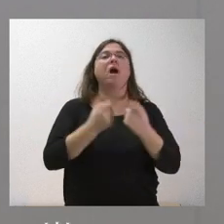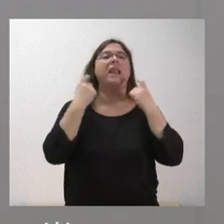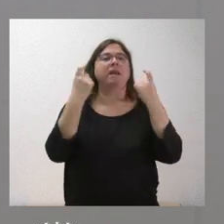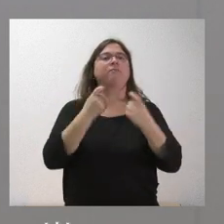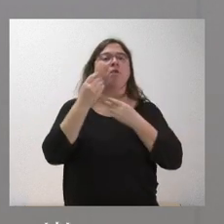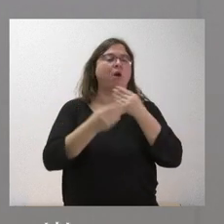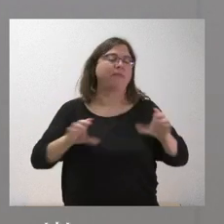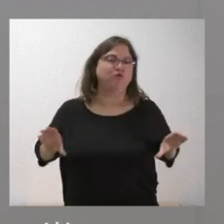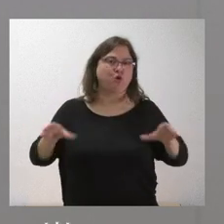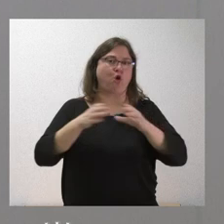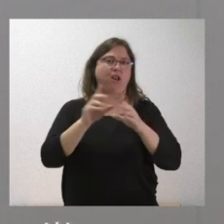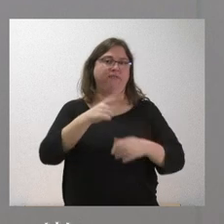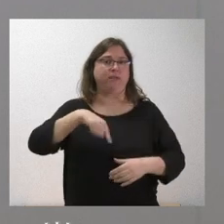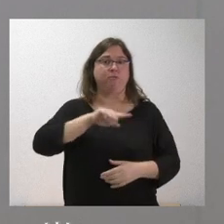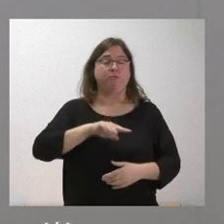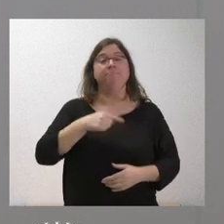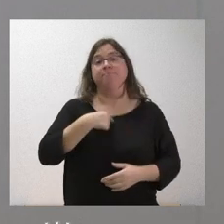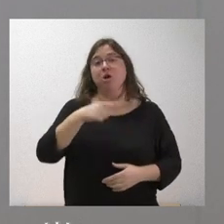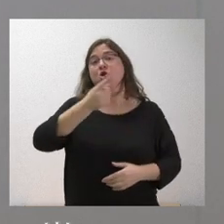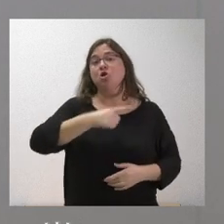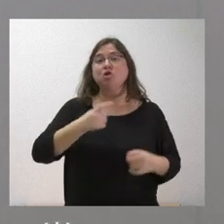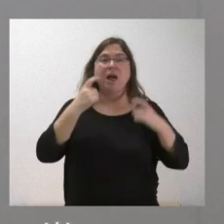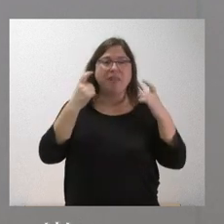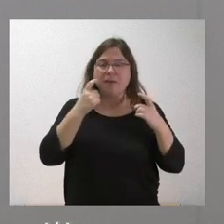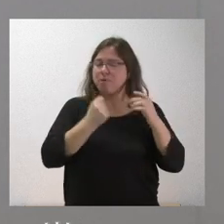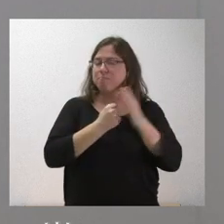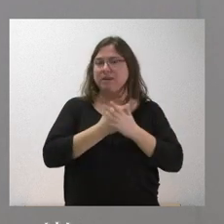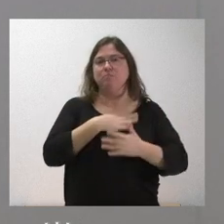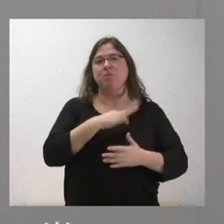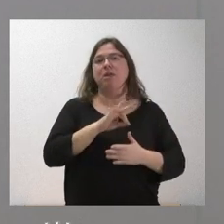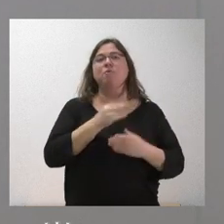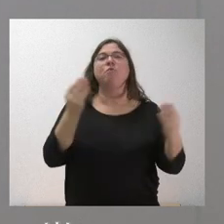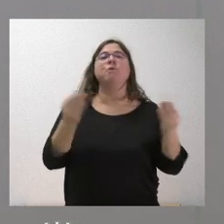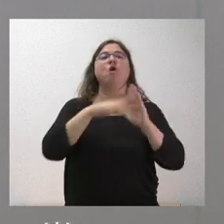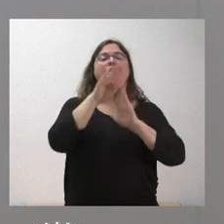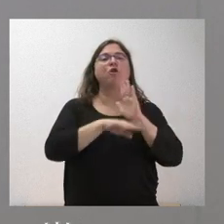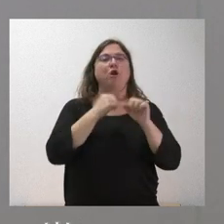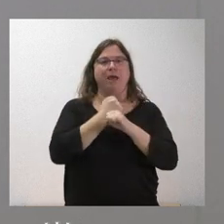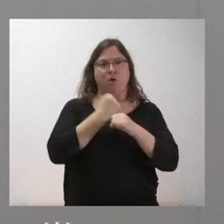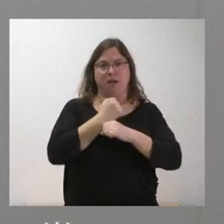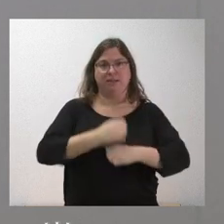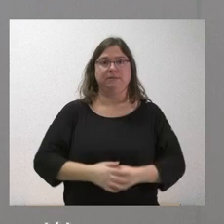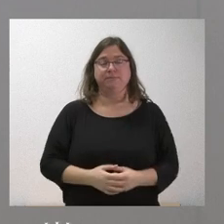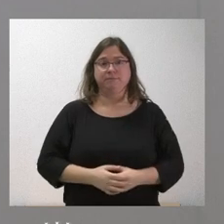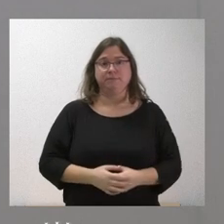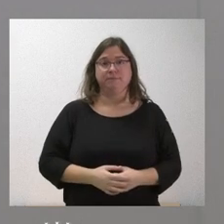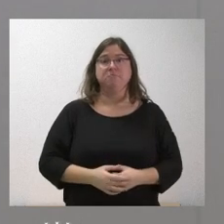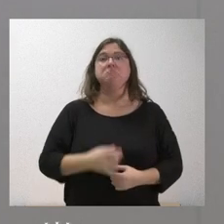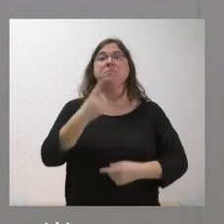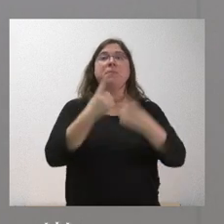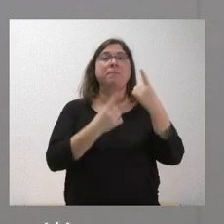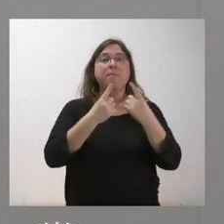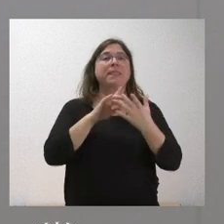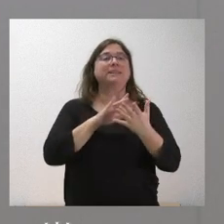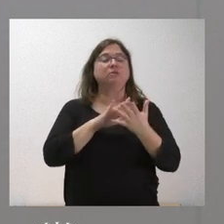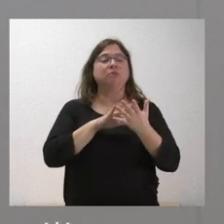colectivo naturalmente que nosotros hacemos todo lo que podemos por mejorar las condiciones laborales de Los profesionales durante algún tiempo tuvieron